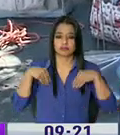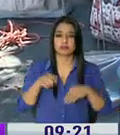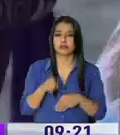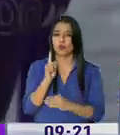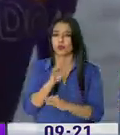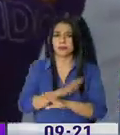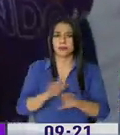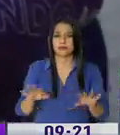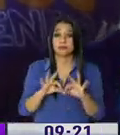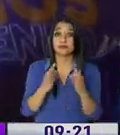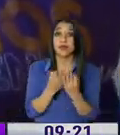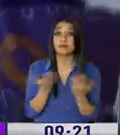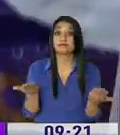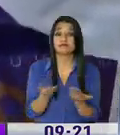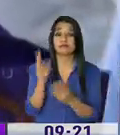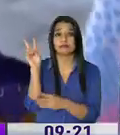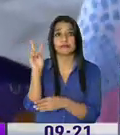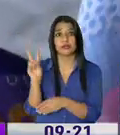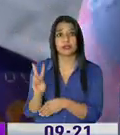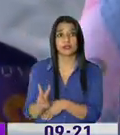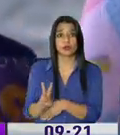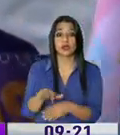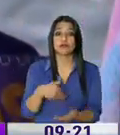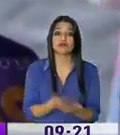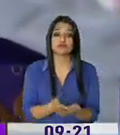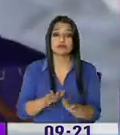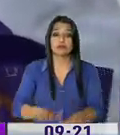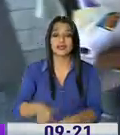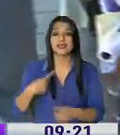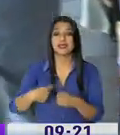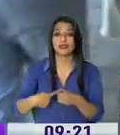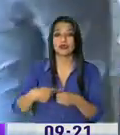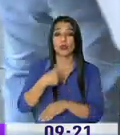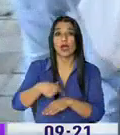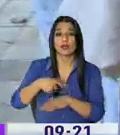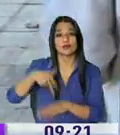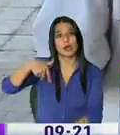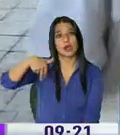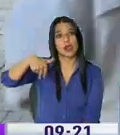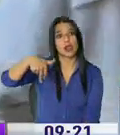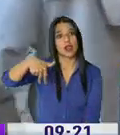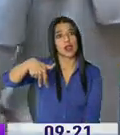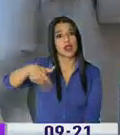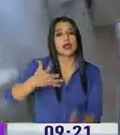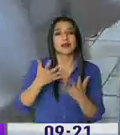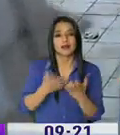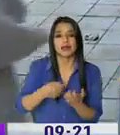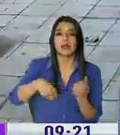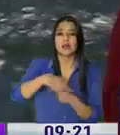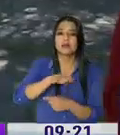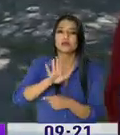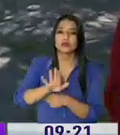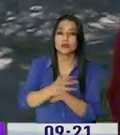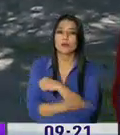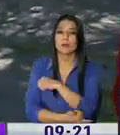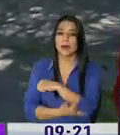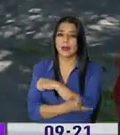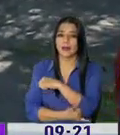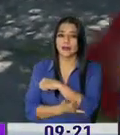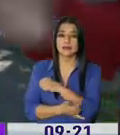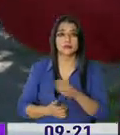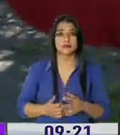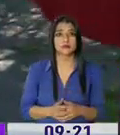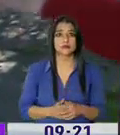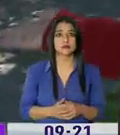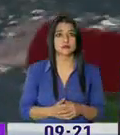familia de nacionalidad venezolana, que vino caminando a Quito desde Guayas en búsqueda de poder volver a su patria. Y somos seres humanos,